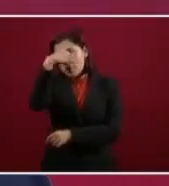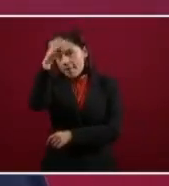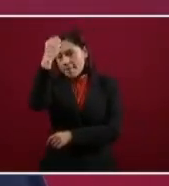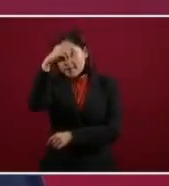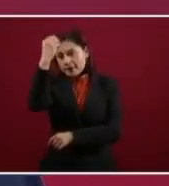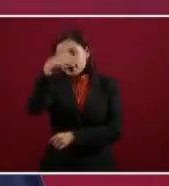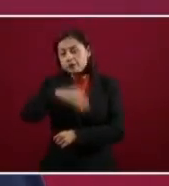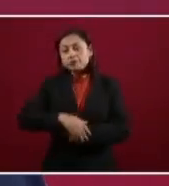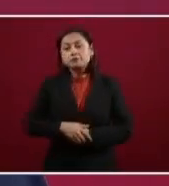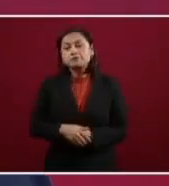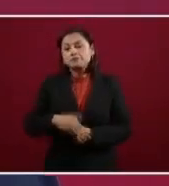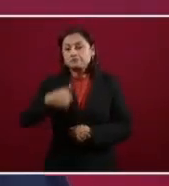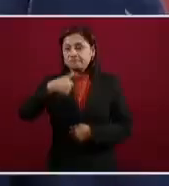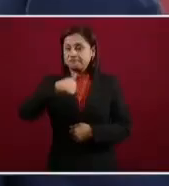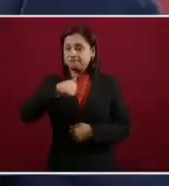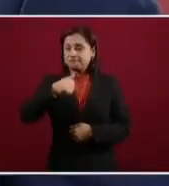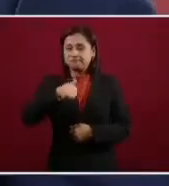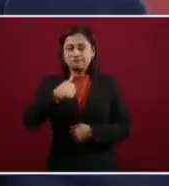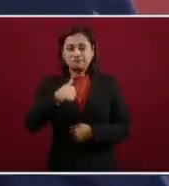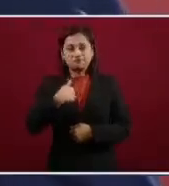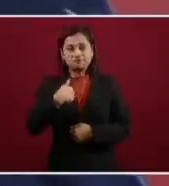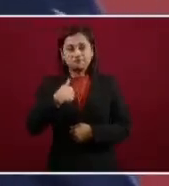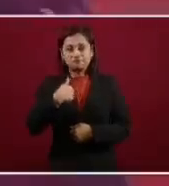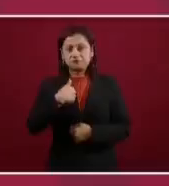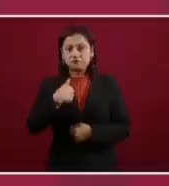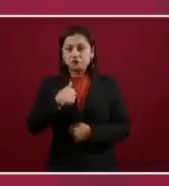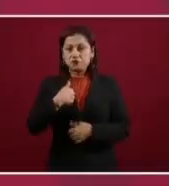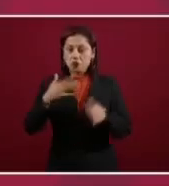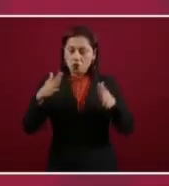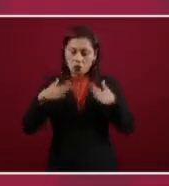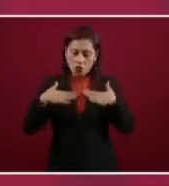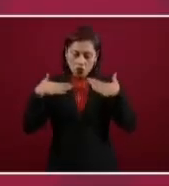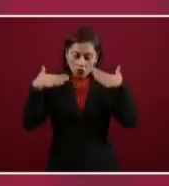y yo le tengo toda la confianza